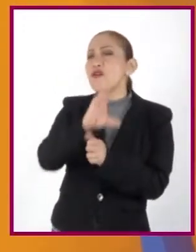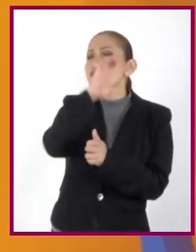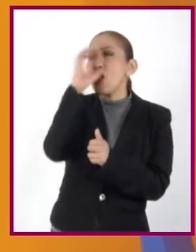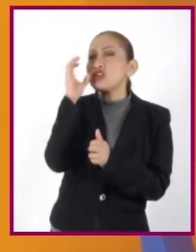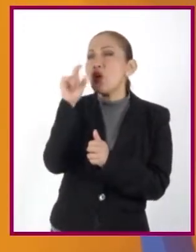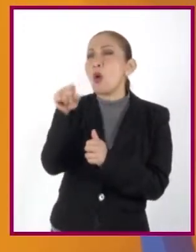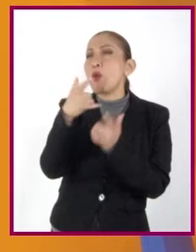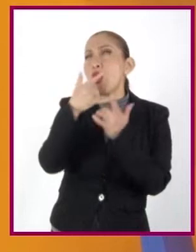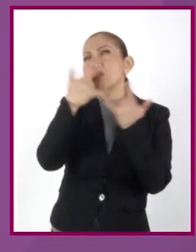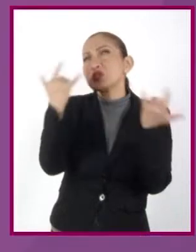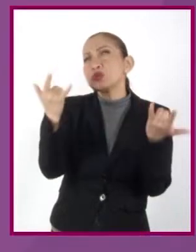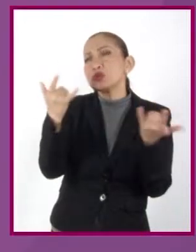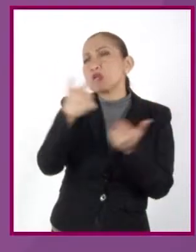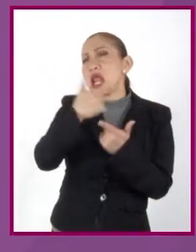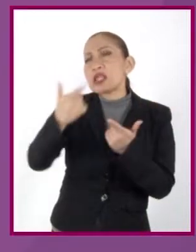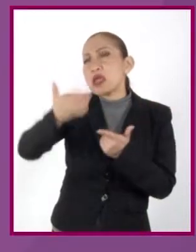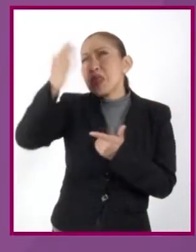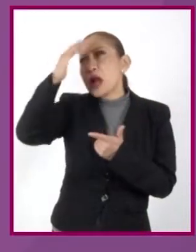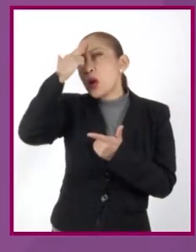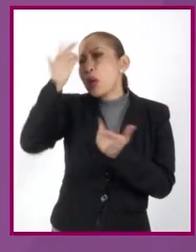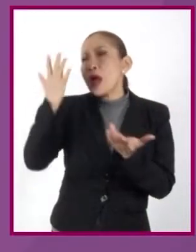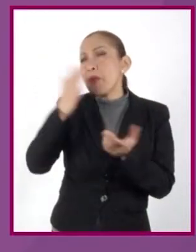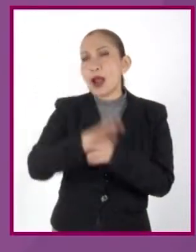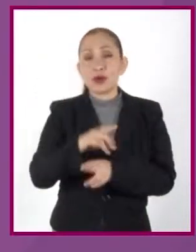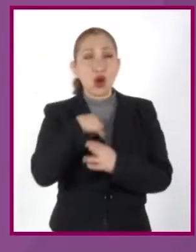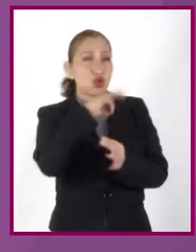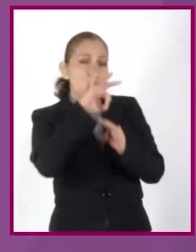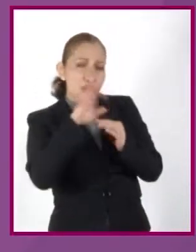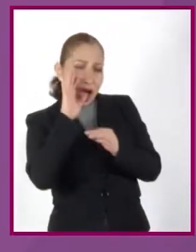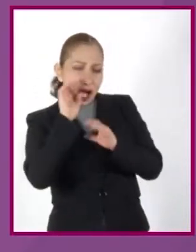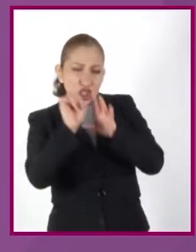remitió a alguna leyenda, Leslie? Con todas